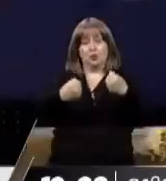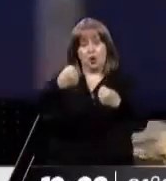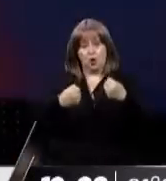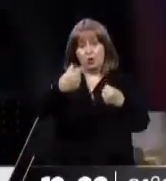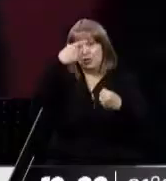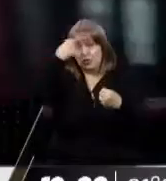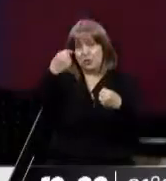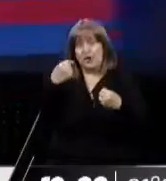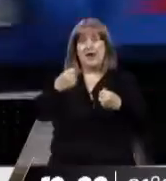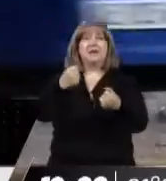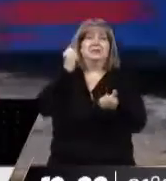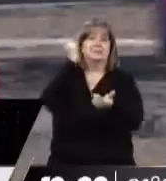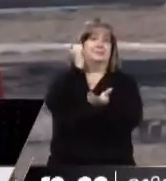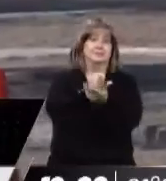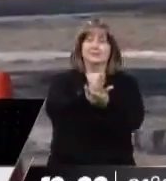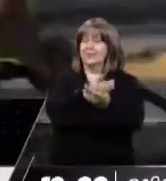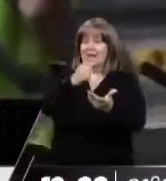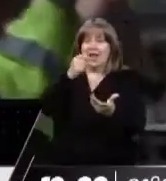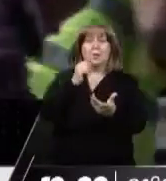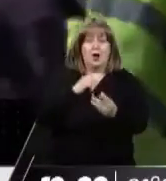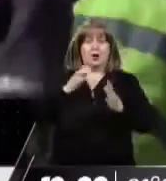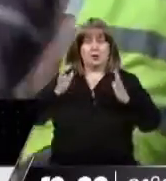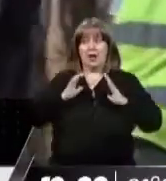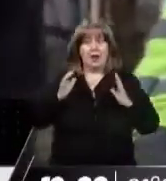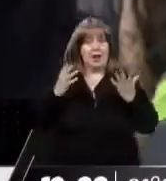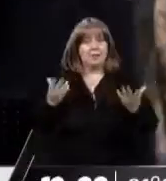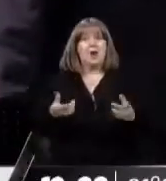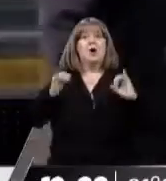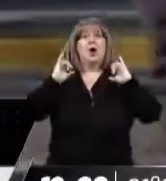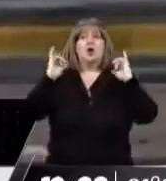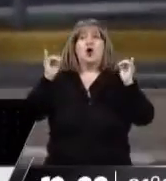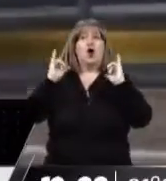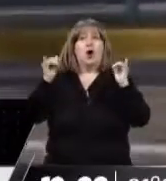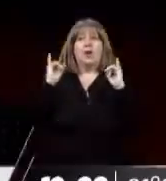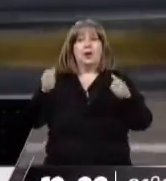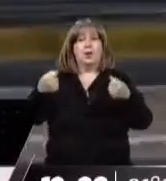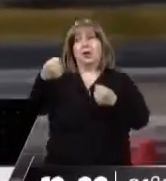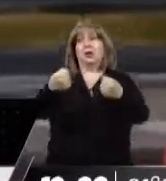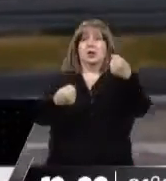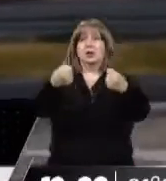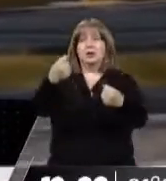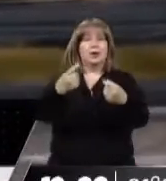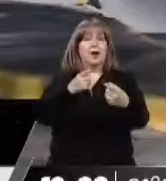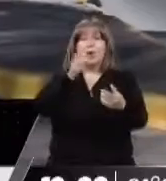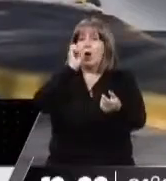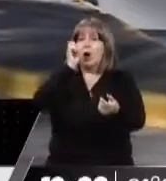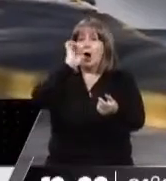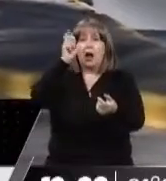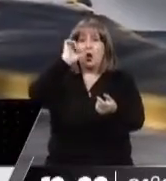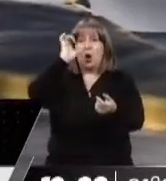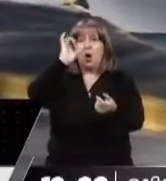lo que fue este fin de semana alarmado justamente por esto porque la mayoría eran jóvenes con alto índices de alcohol en